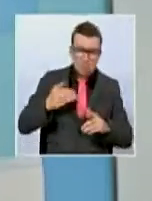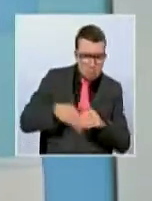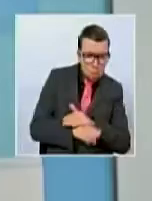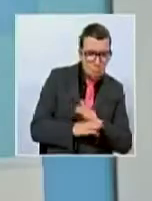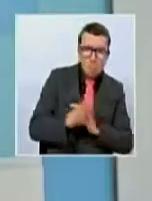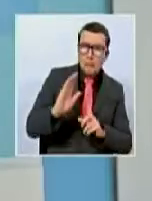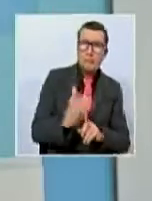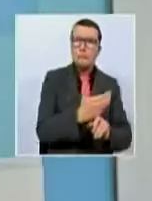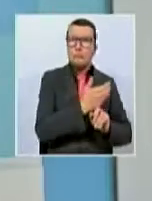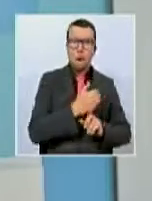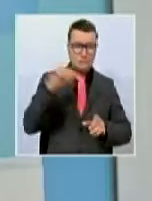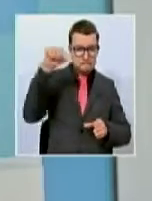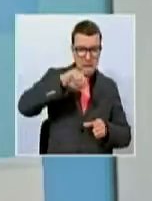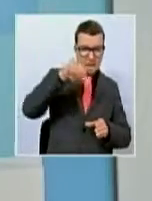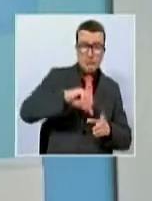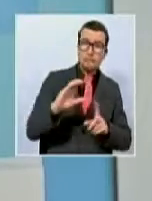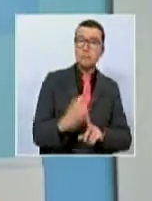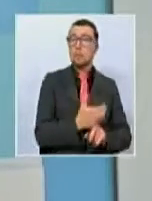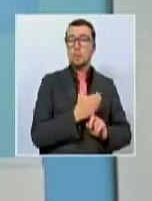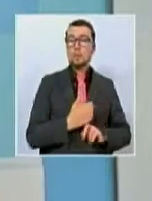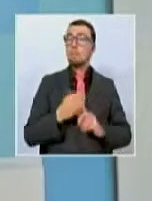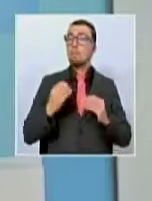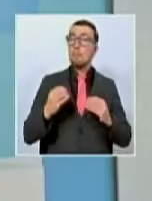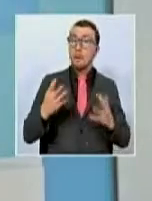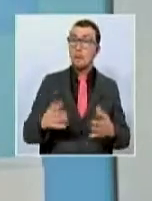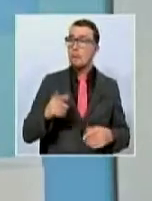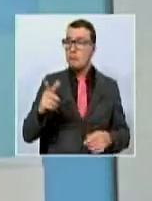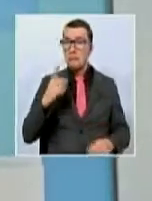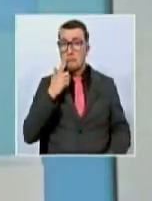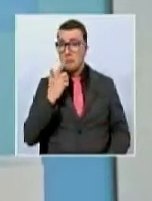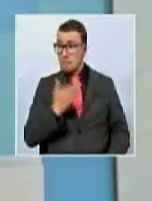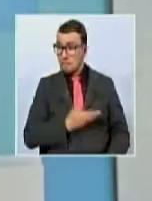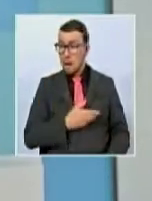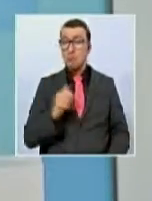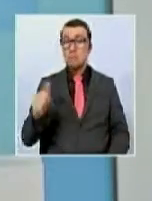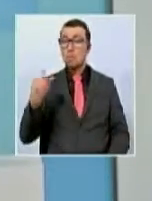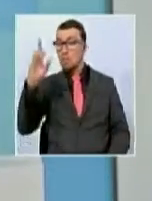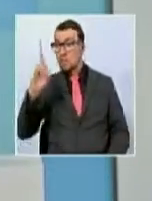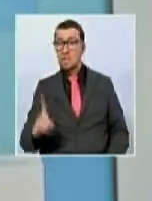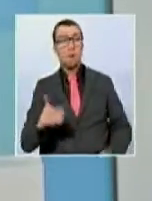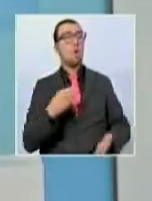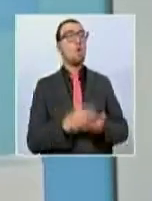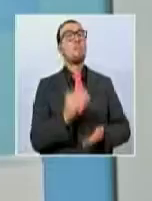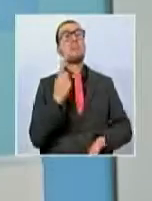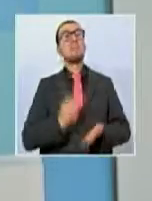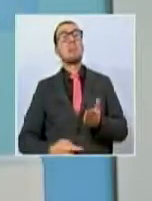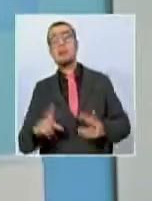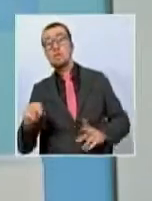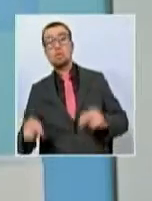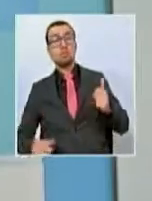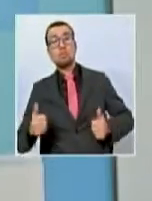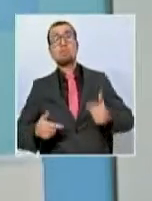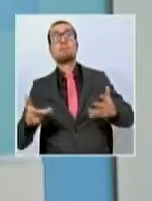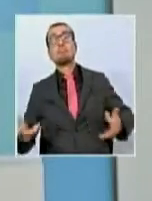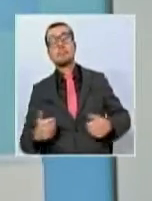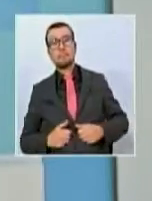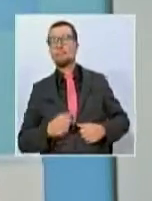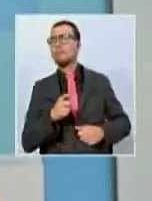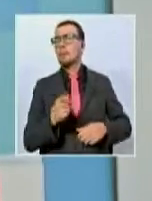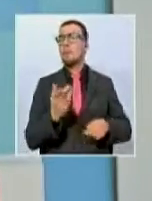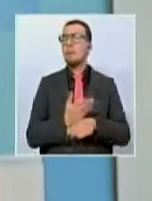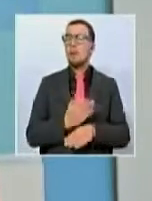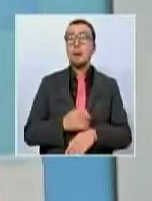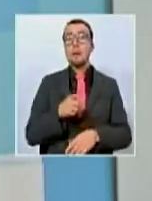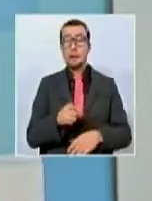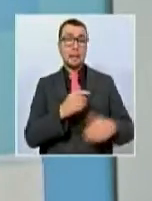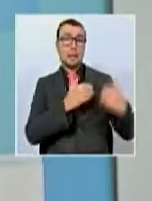contenido, precisamente para que los padres de familia decidan qué compran o qué no compran. Hay un problema ahí y es una